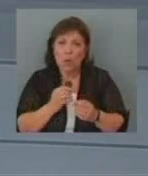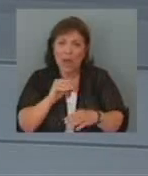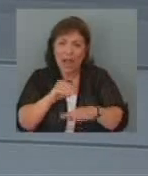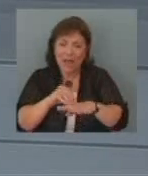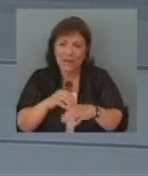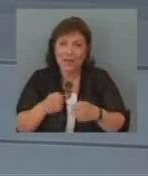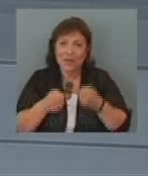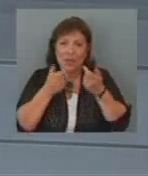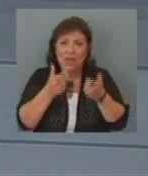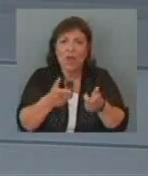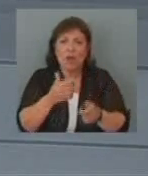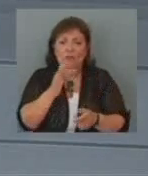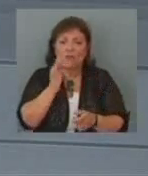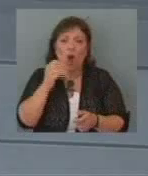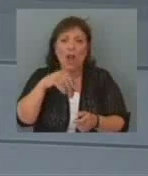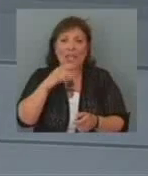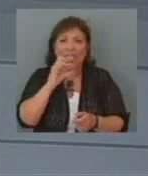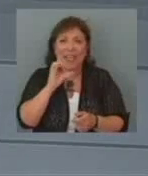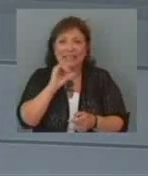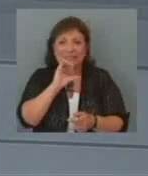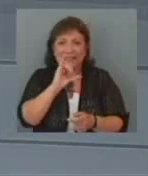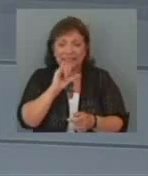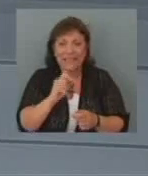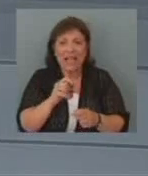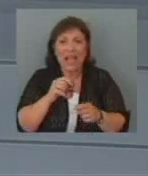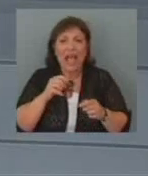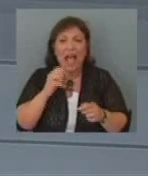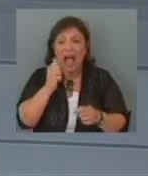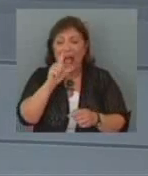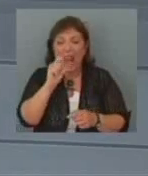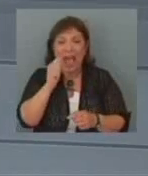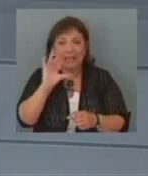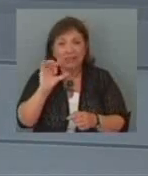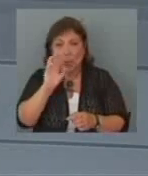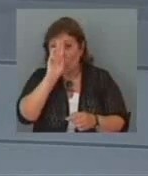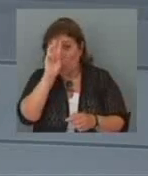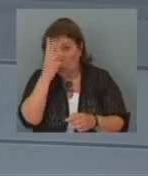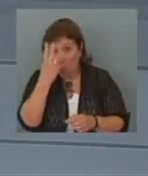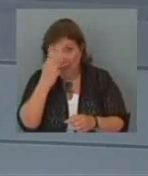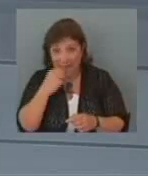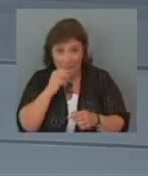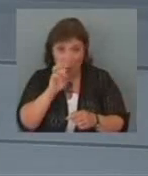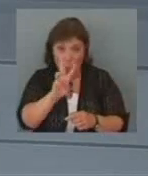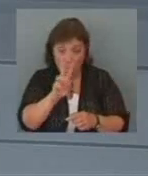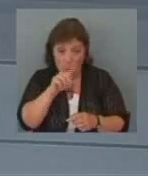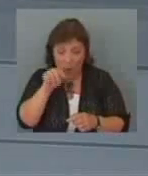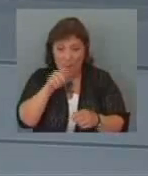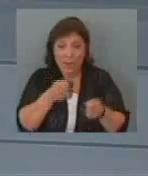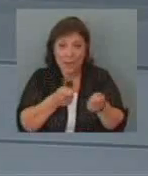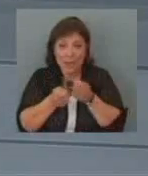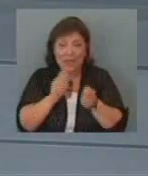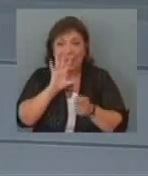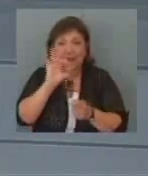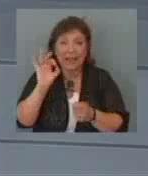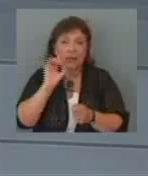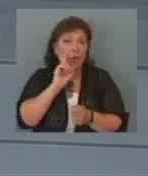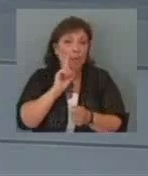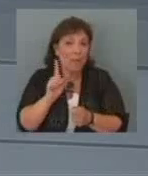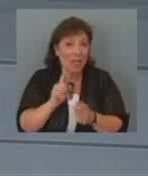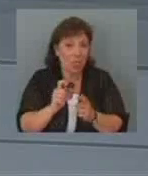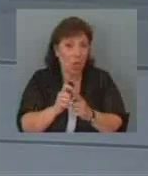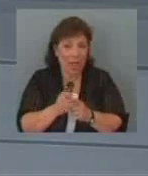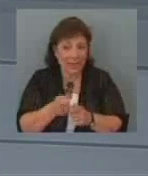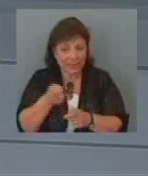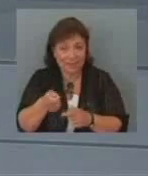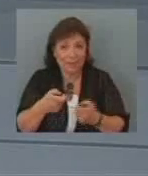préstamo del Fondes a la cooperativa Alas Uruguay. El préstamo adelanto será de $500.000. Recordemos que